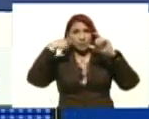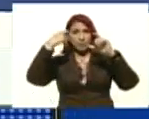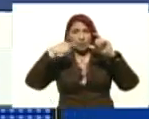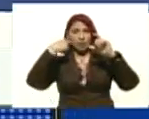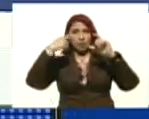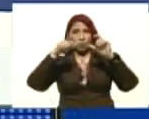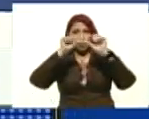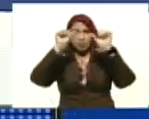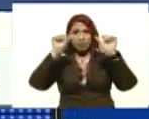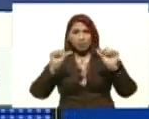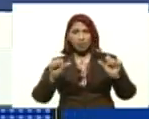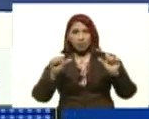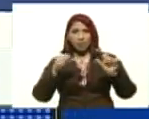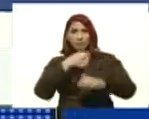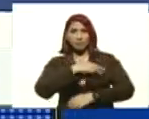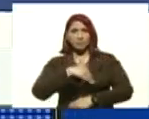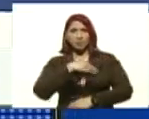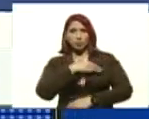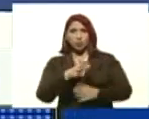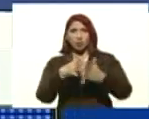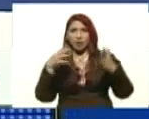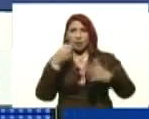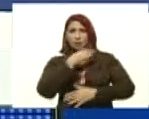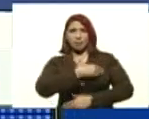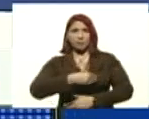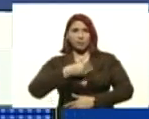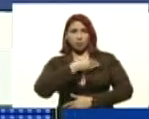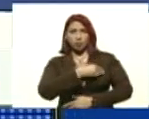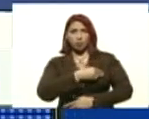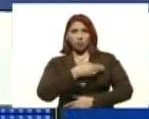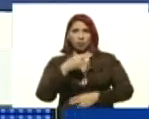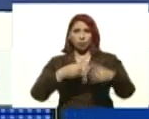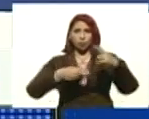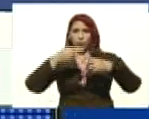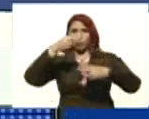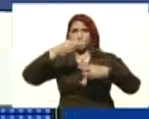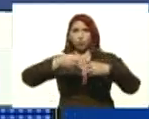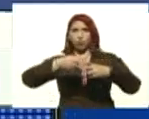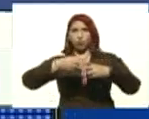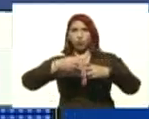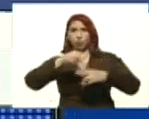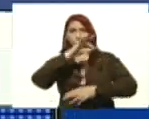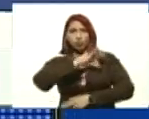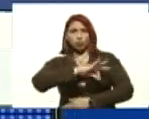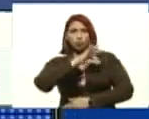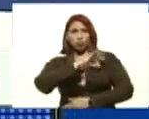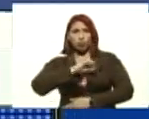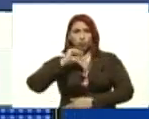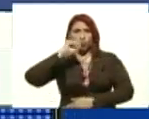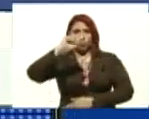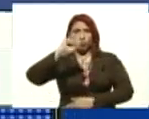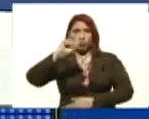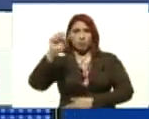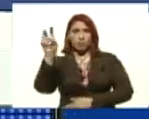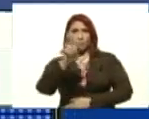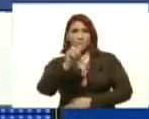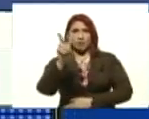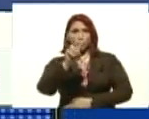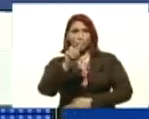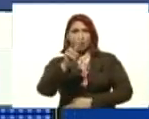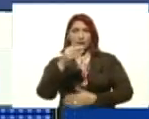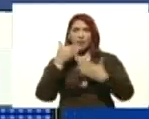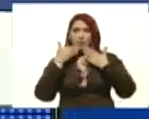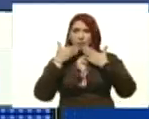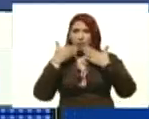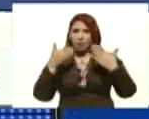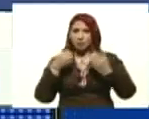del sistema de misiones y grandes misiones constructores del socialismo en Venezuela. Muchas